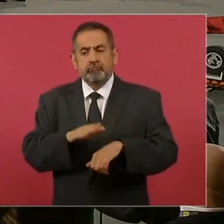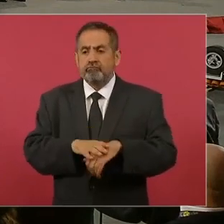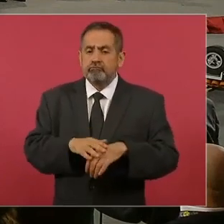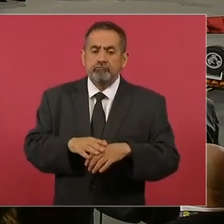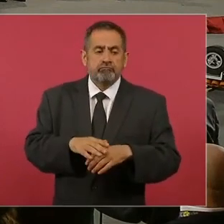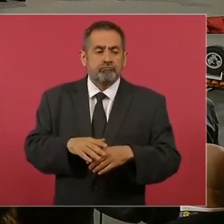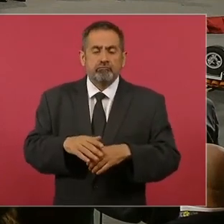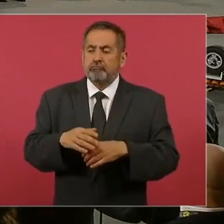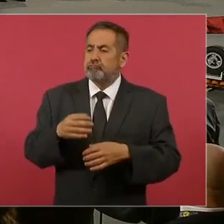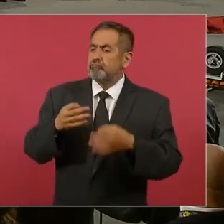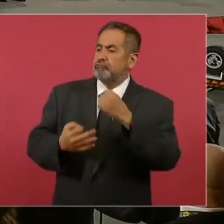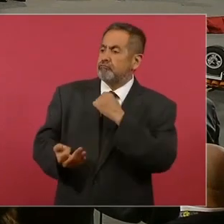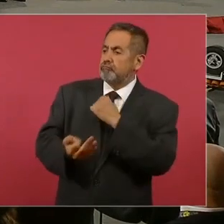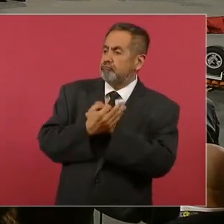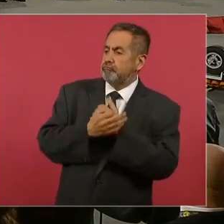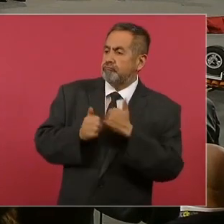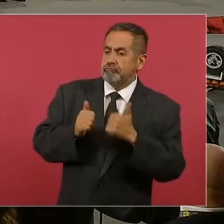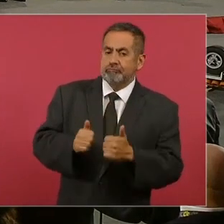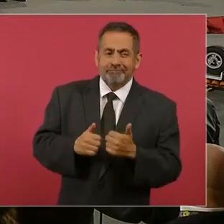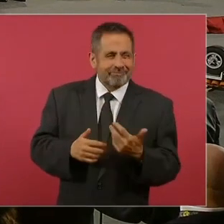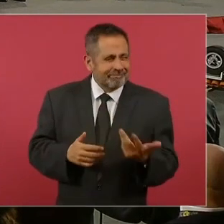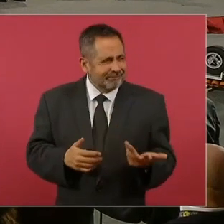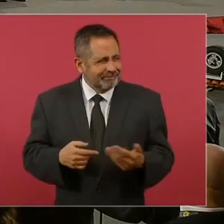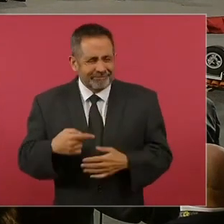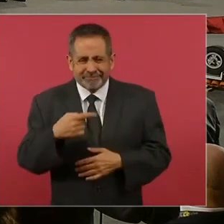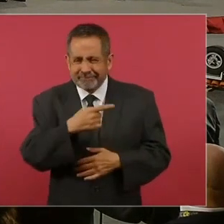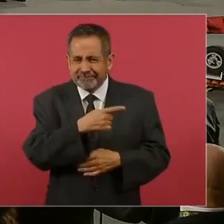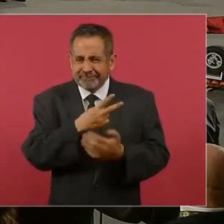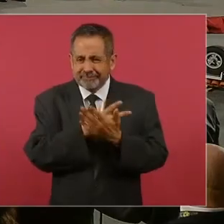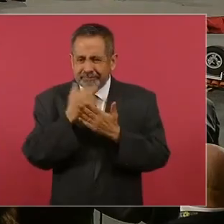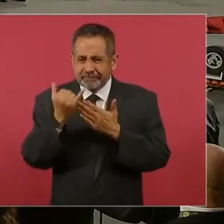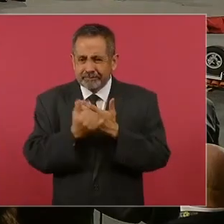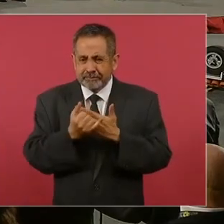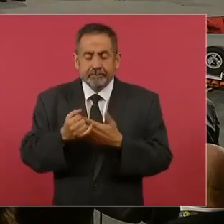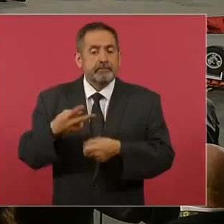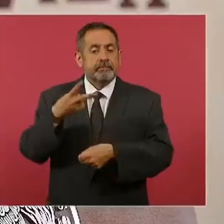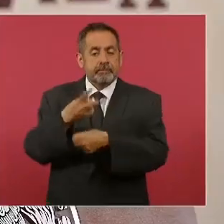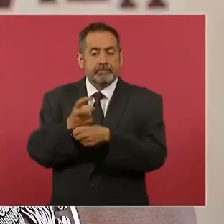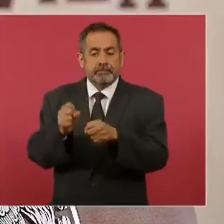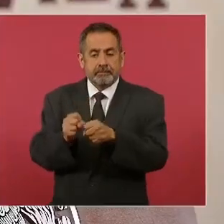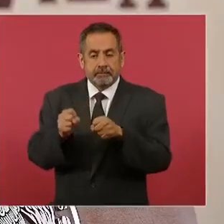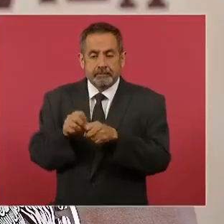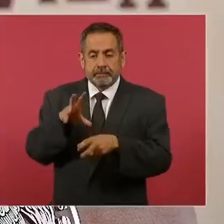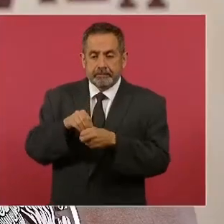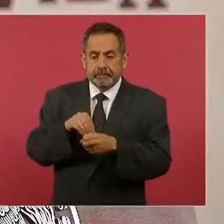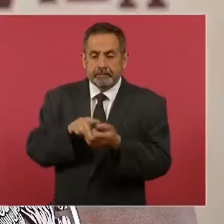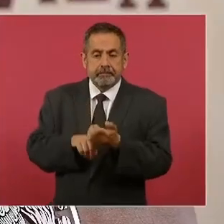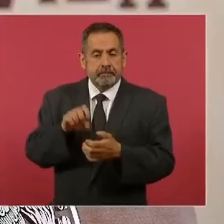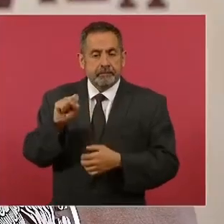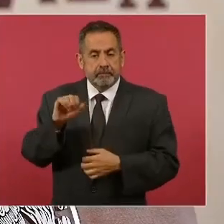justicia lo ampare y a quien hoy el proyecto planteado en la segunda sala